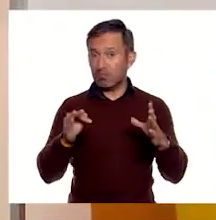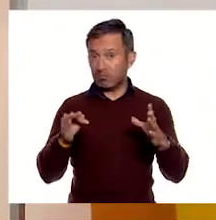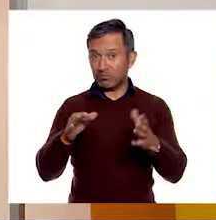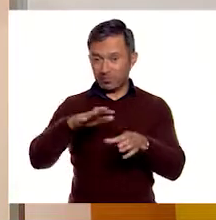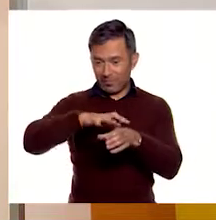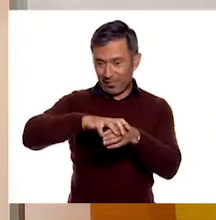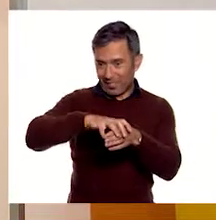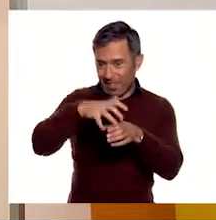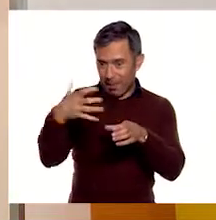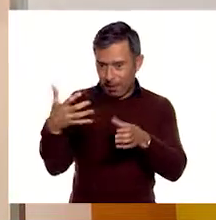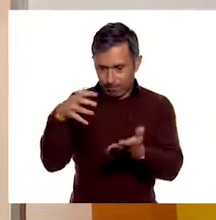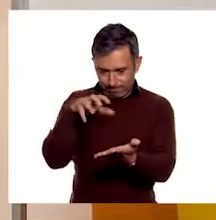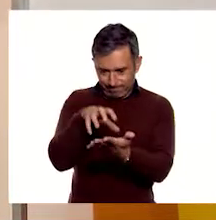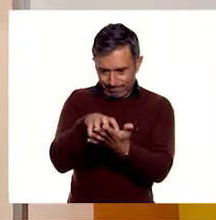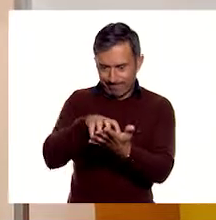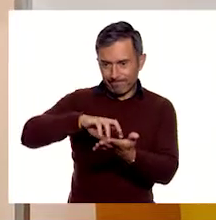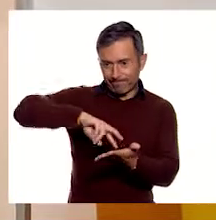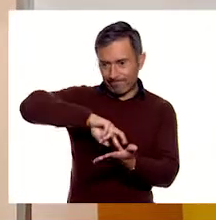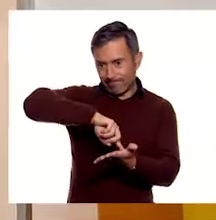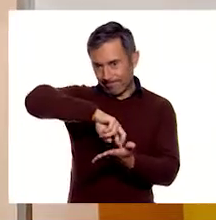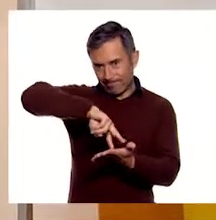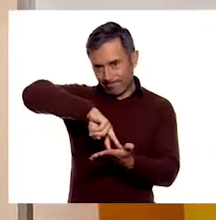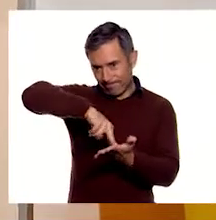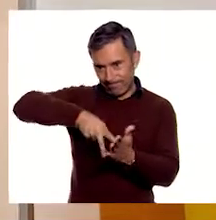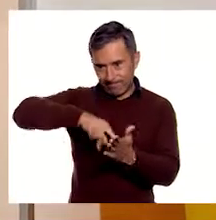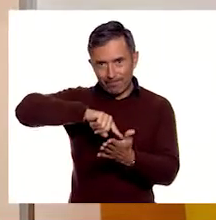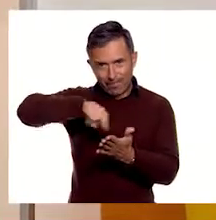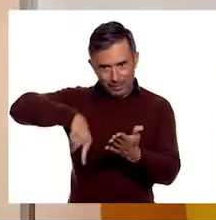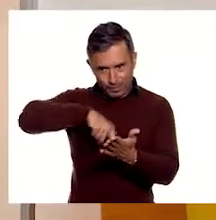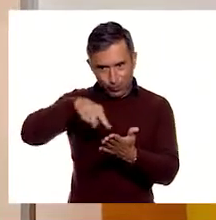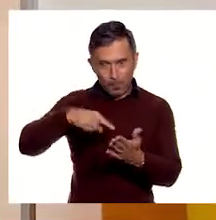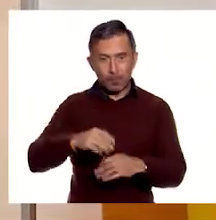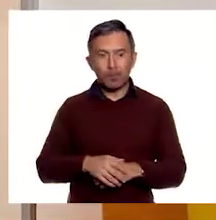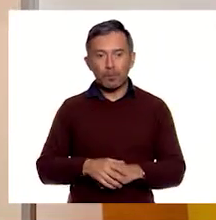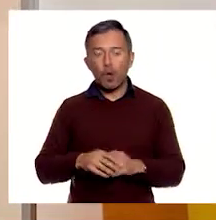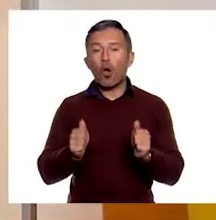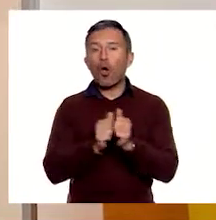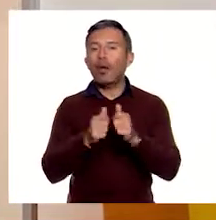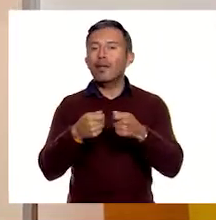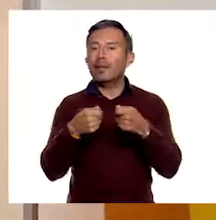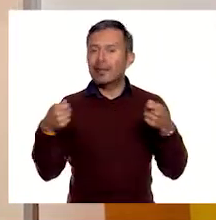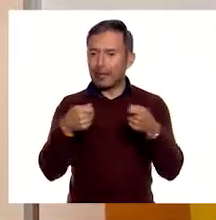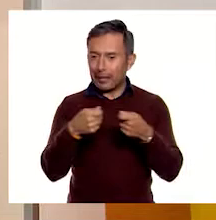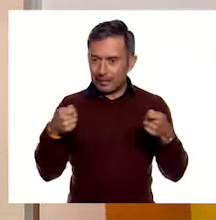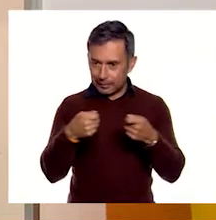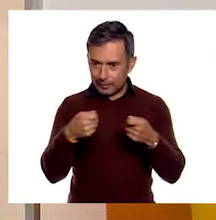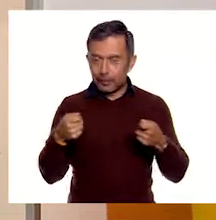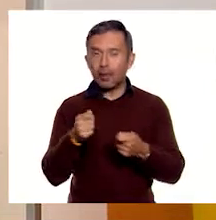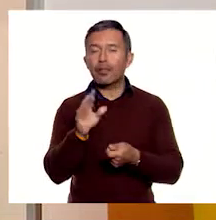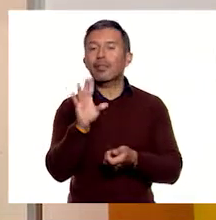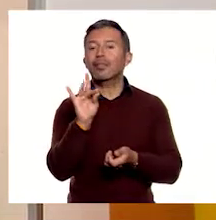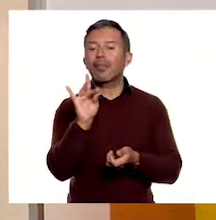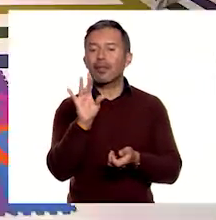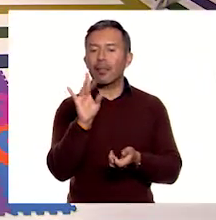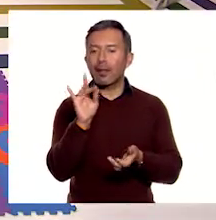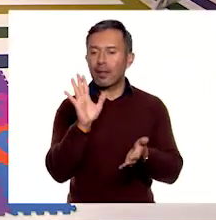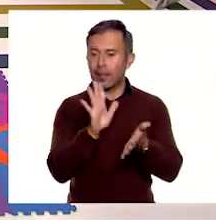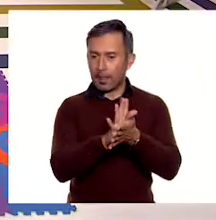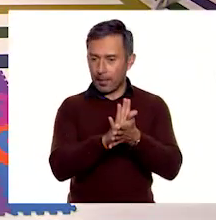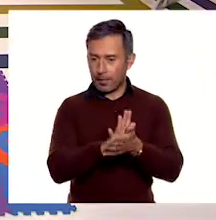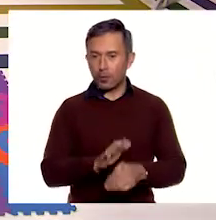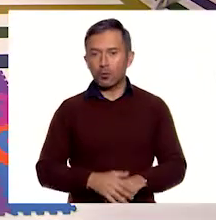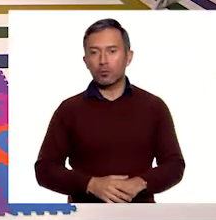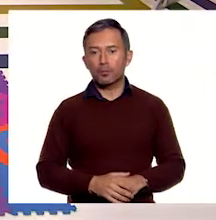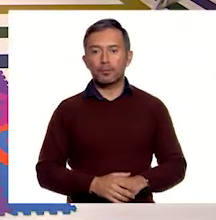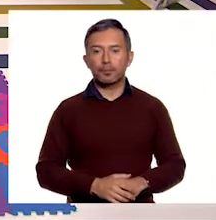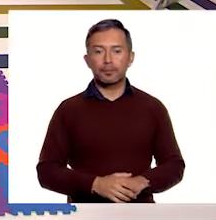círculo. Uh-huh. También vamos a necesitar ligas. Ligas, muy bien. Pegamento. Muy bien, pegamento.